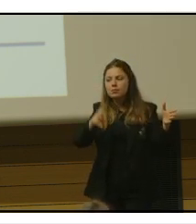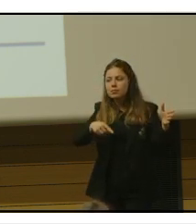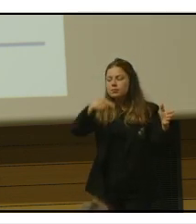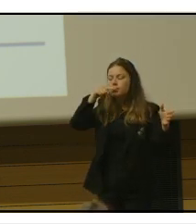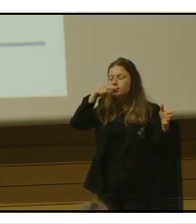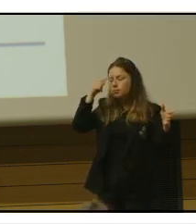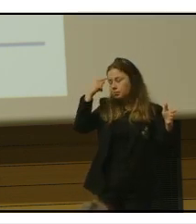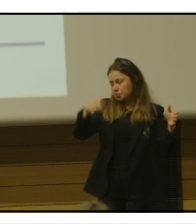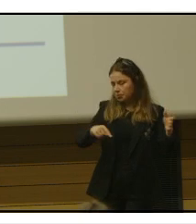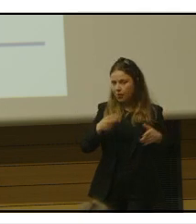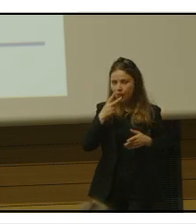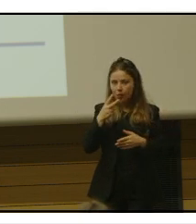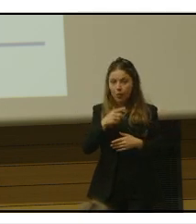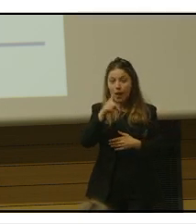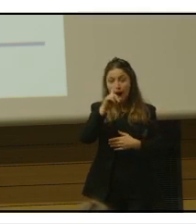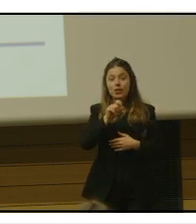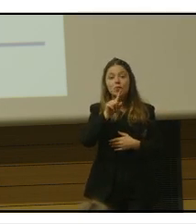año